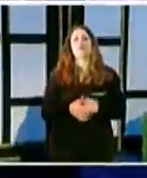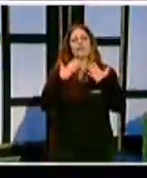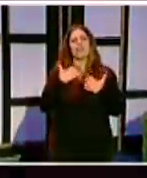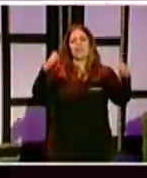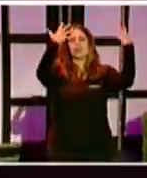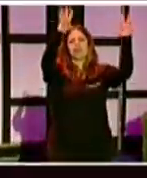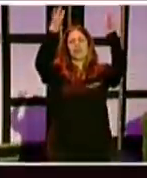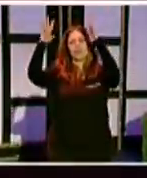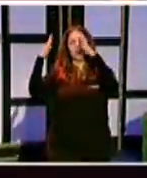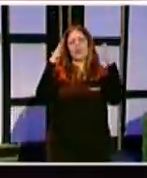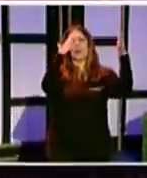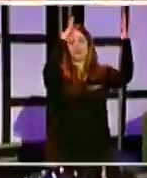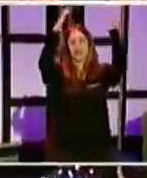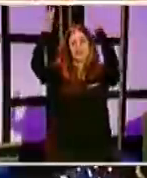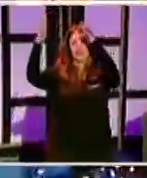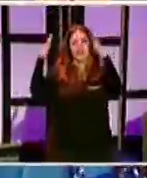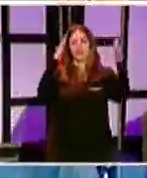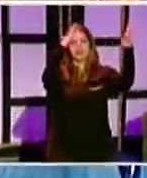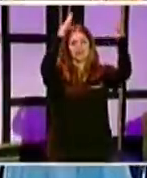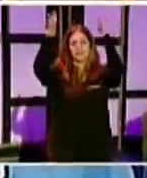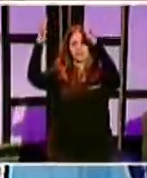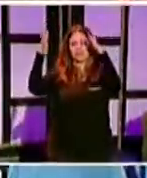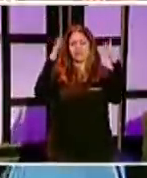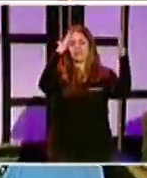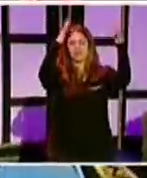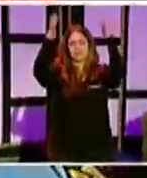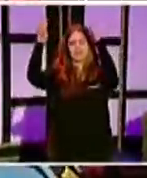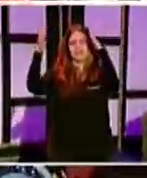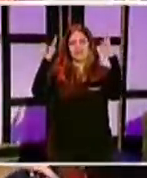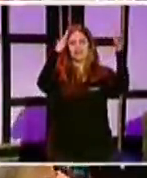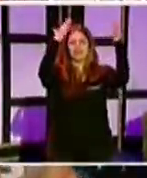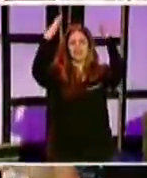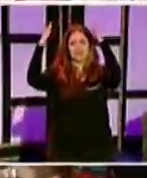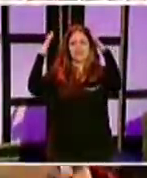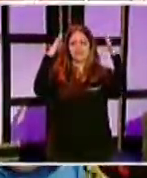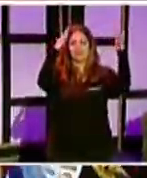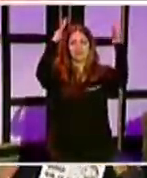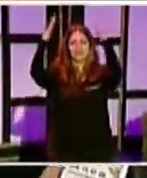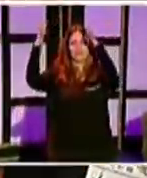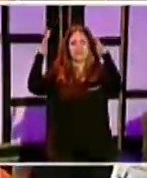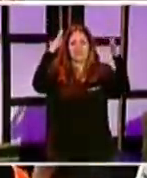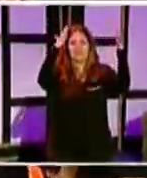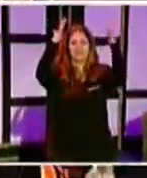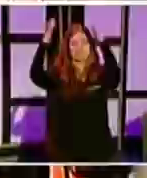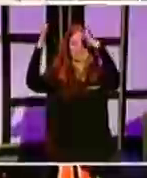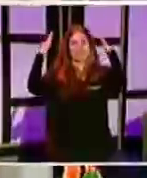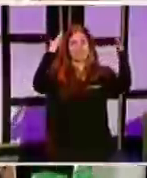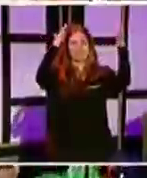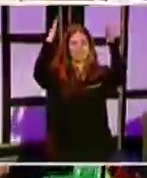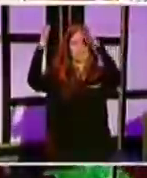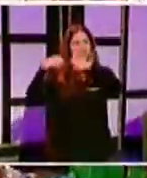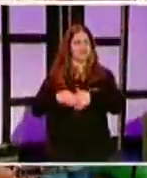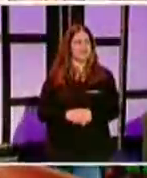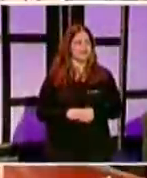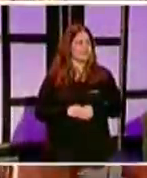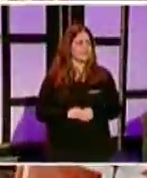Más de un minuto le han sobrado a los legañosos, les ha tocado pues encender este parque de Santa Catalina en esta noche